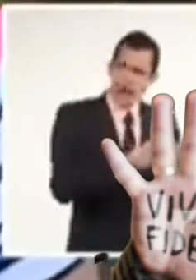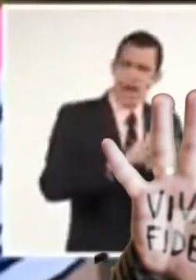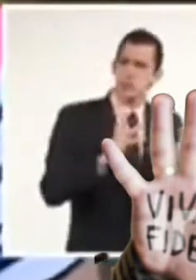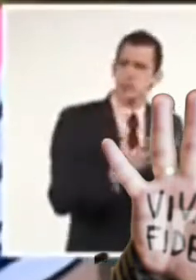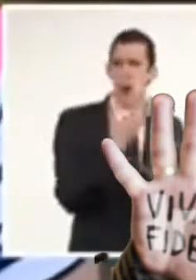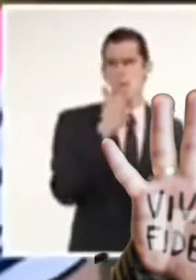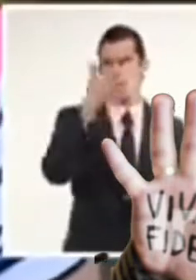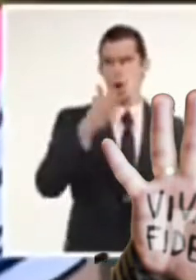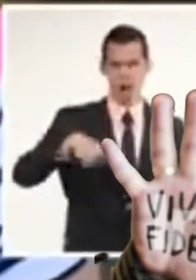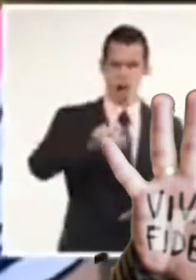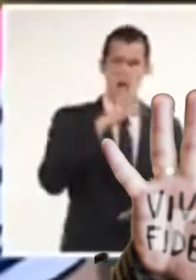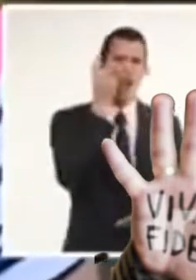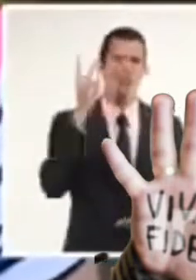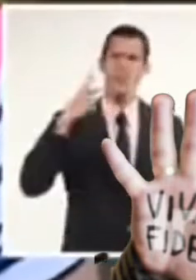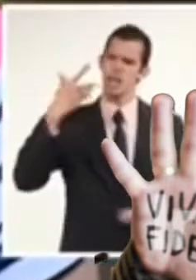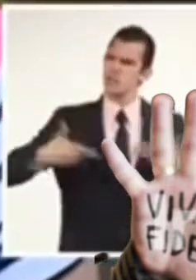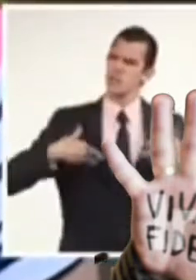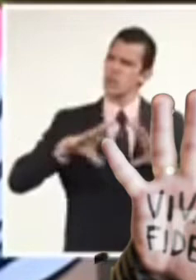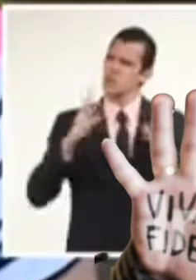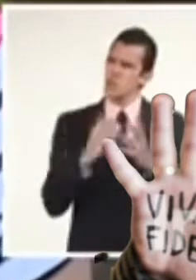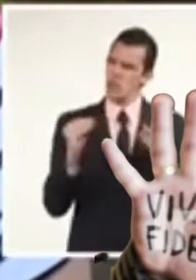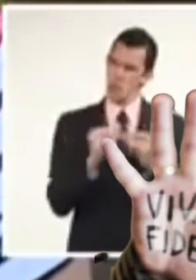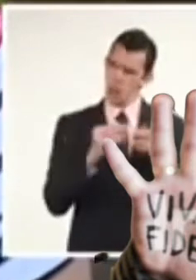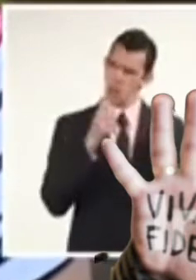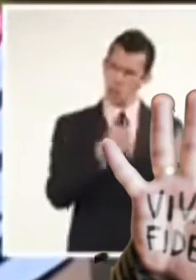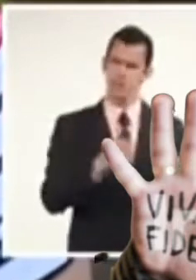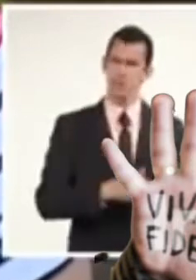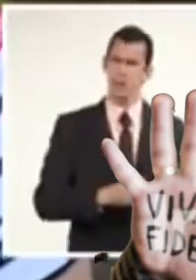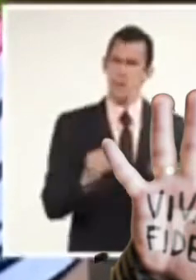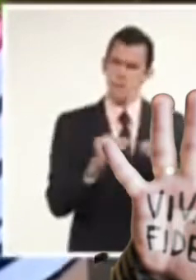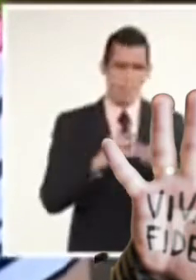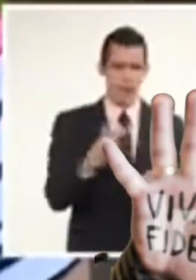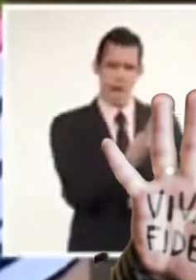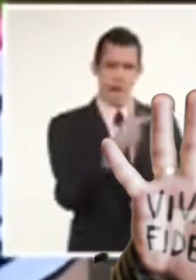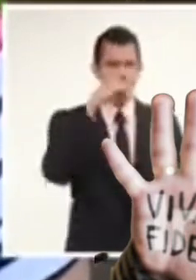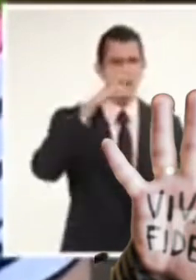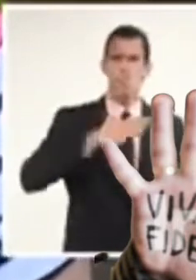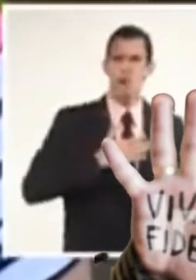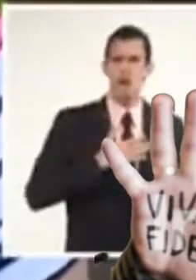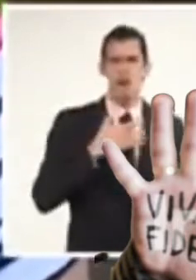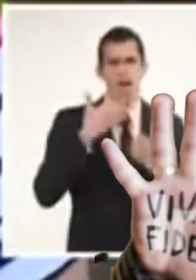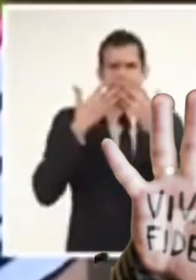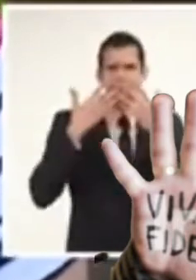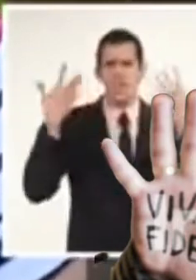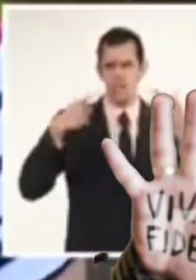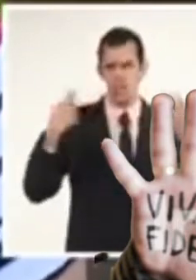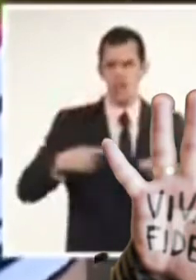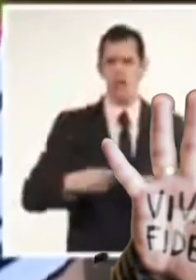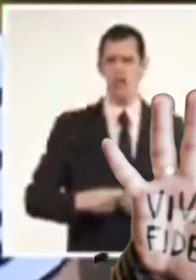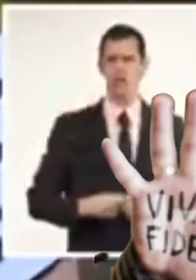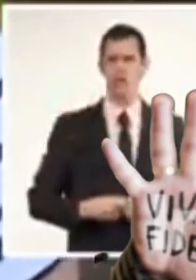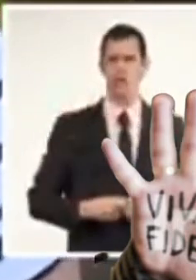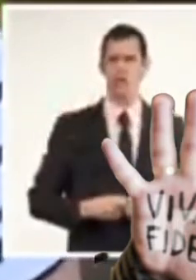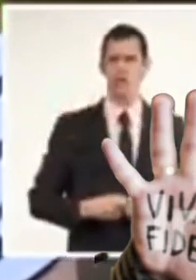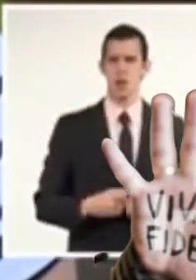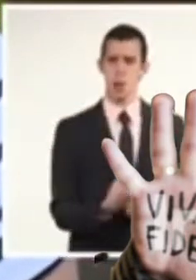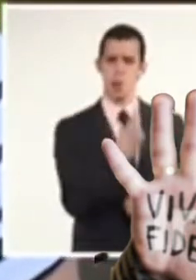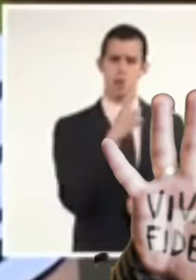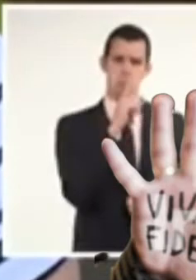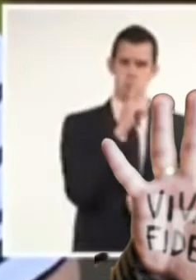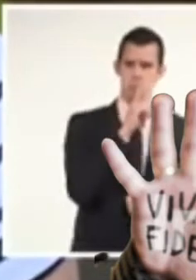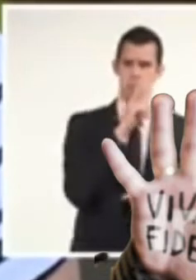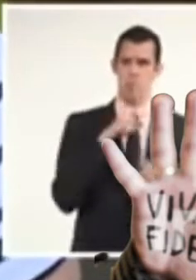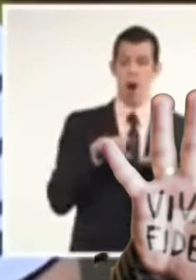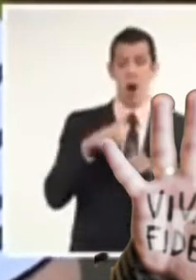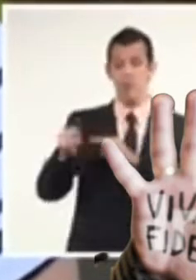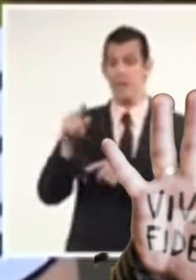una vida digna. Una vida de felicidad, porque se me parte el alma. Hay una que no, pero hay una de ellas que me dice, mamá, yo no quiero vivir